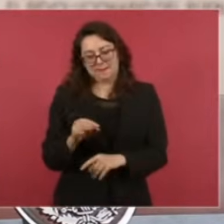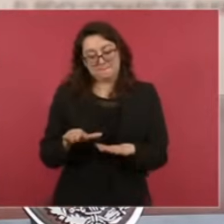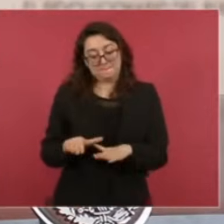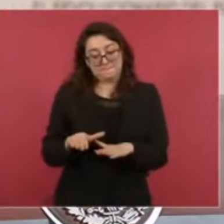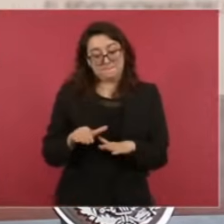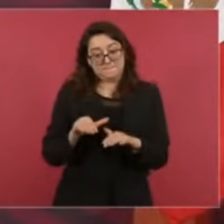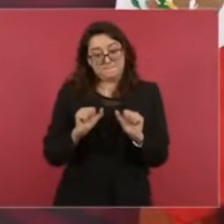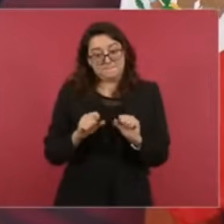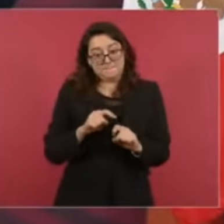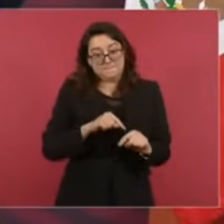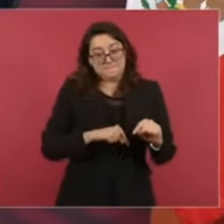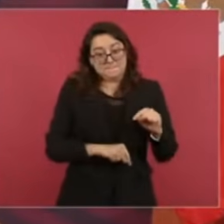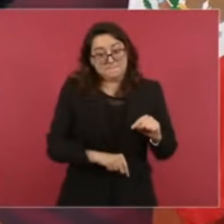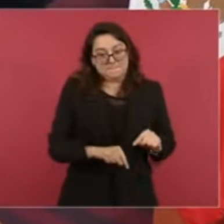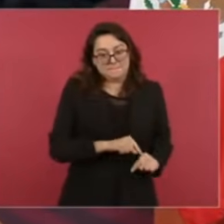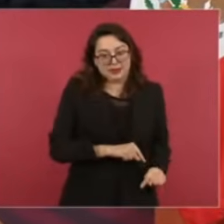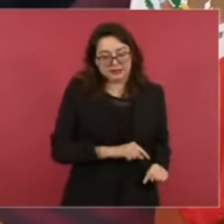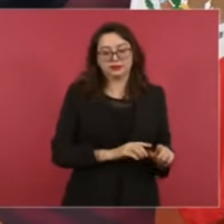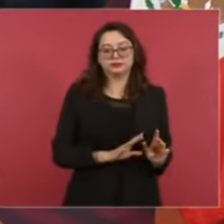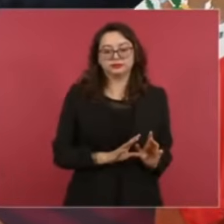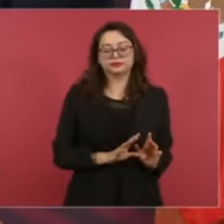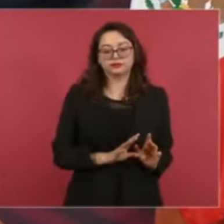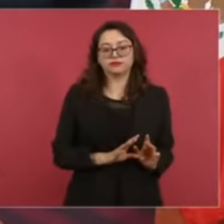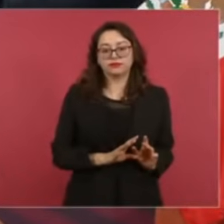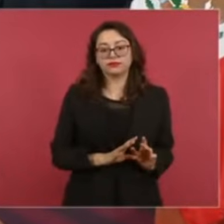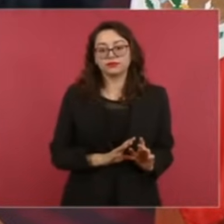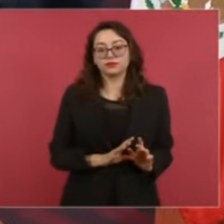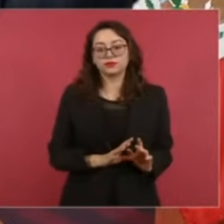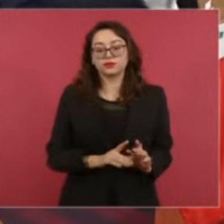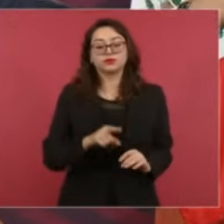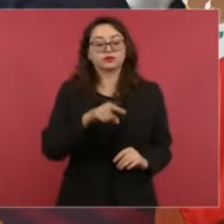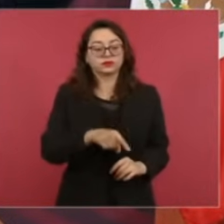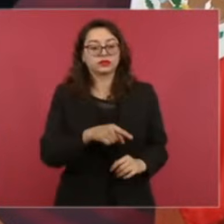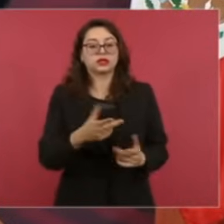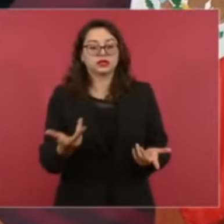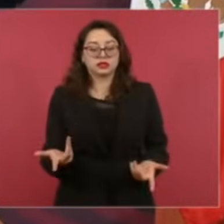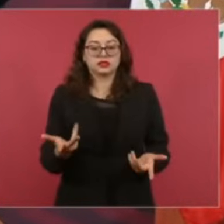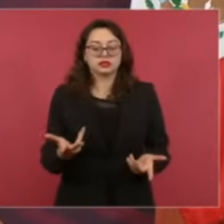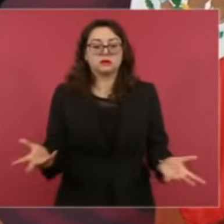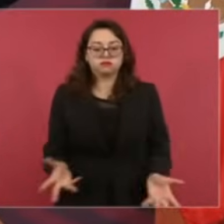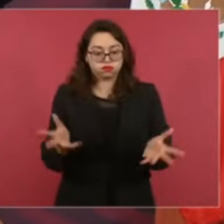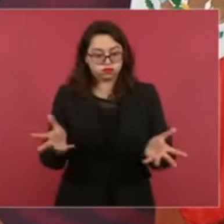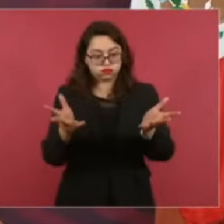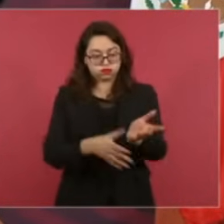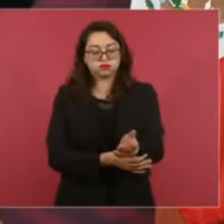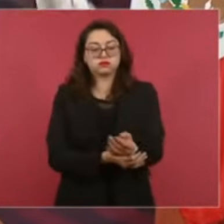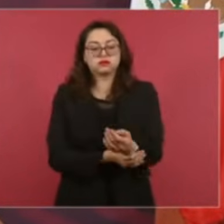y el aparato del régimen lo vuelva a situar por encima de